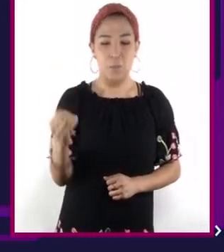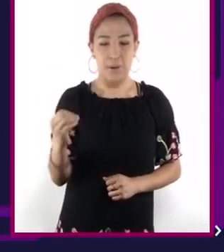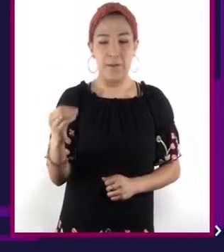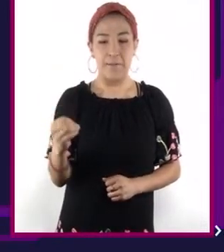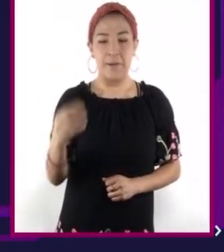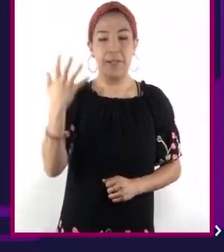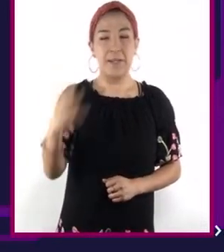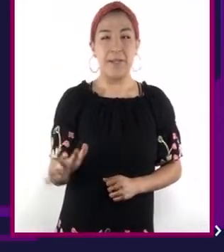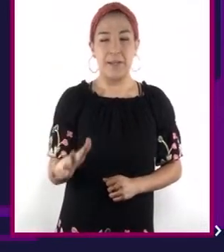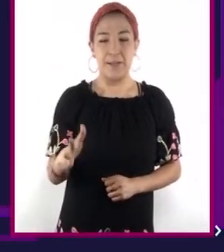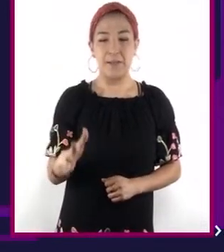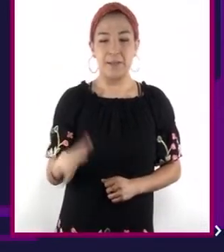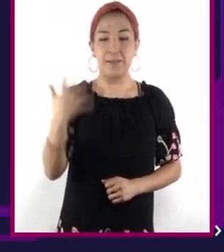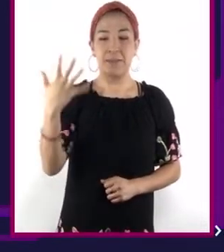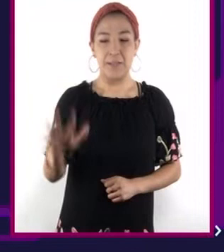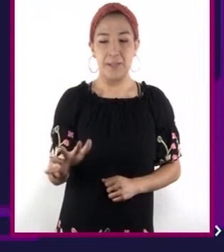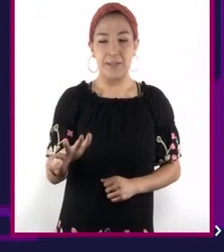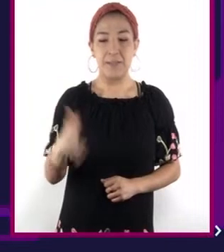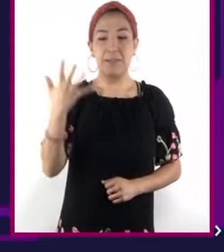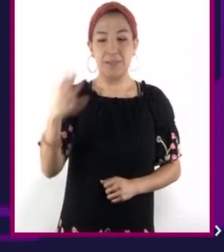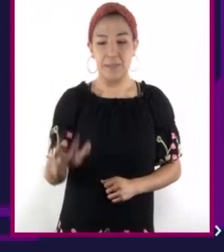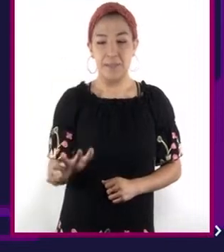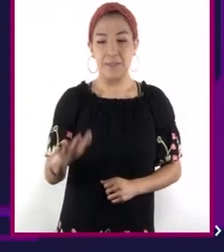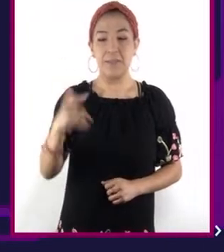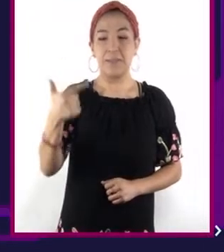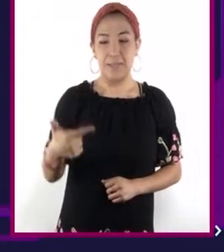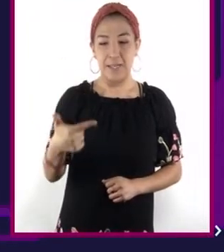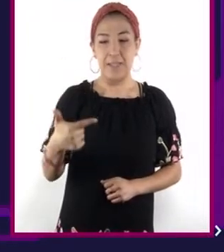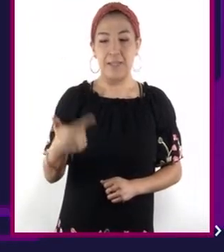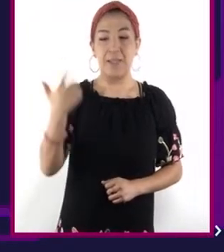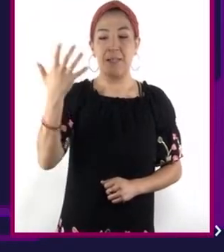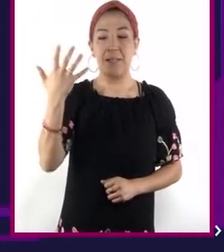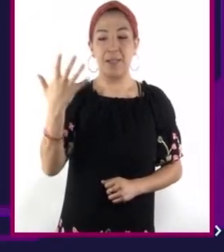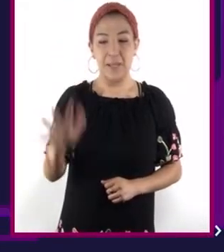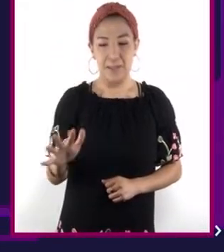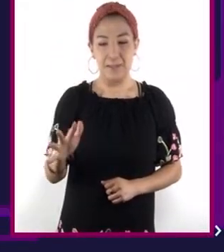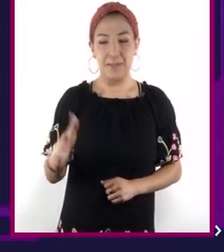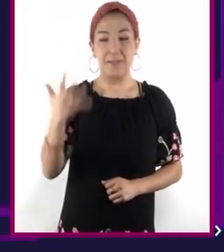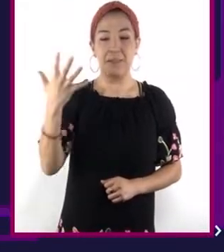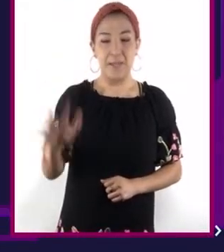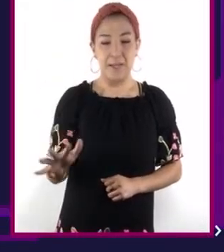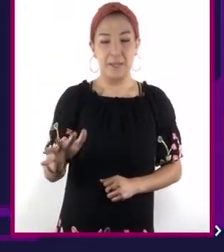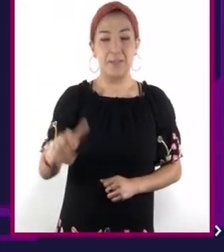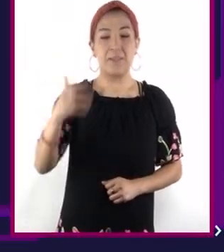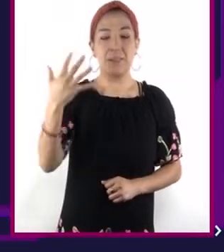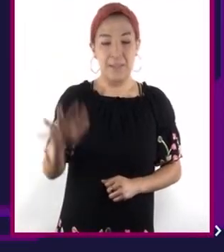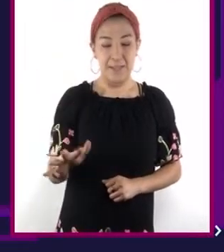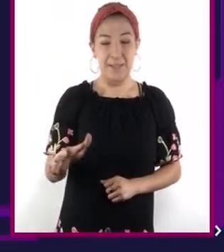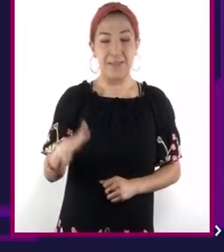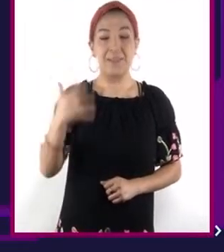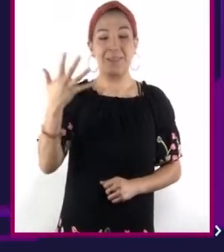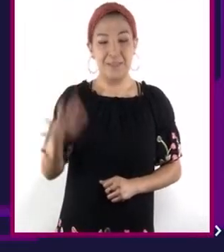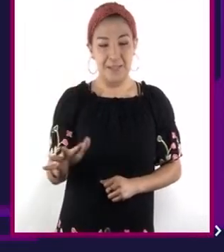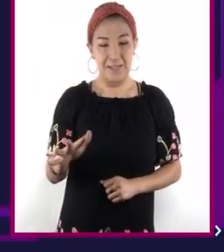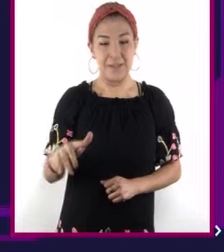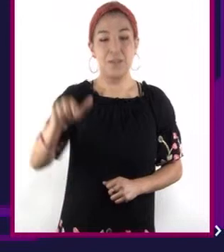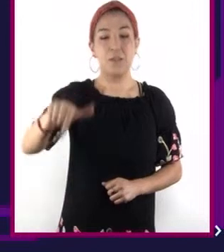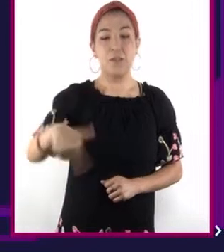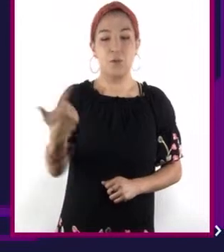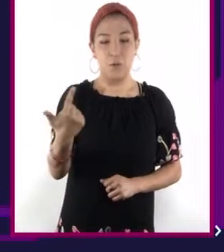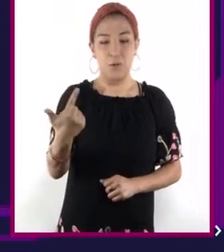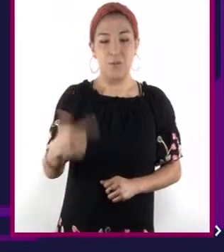9, 10, 10, 10, 7, 10, 10, 10,